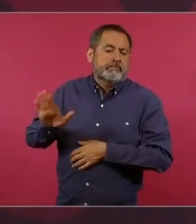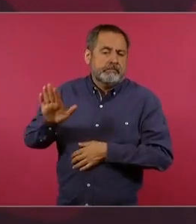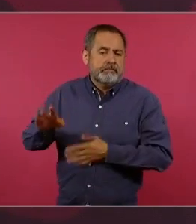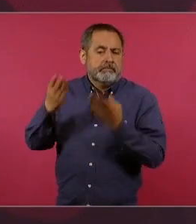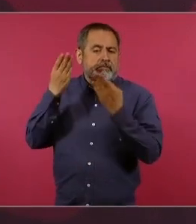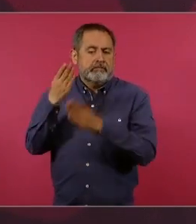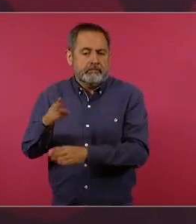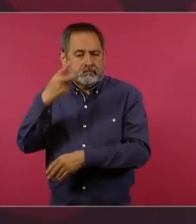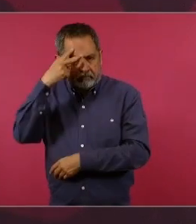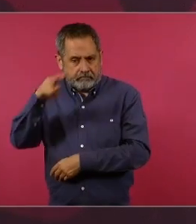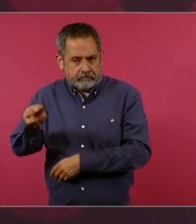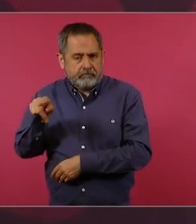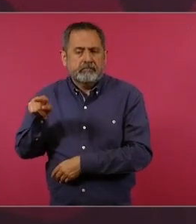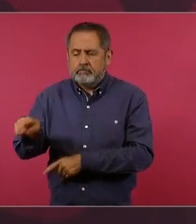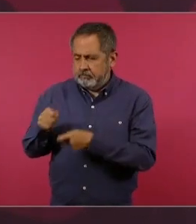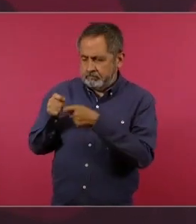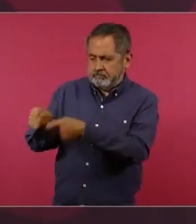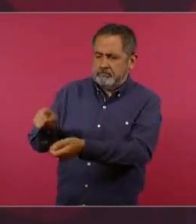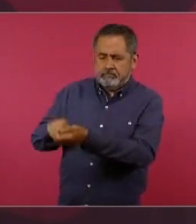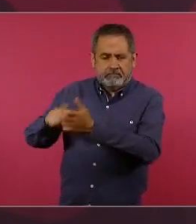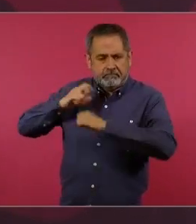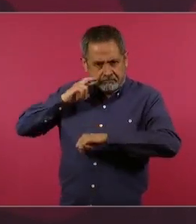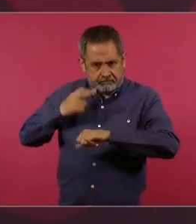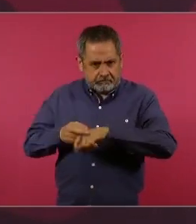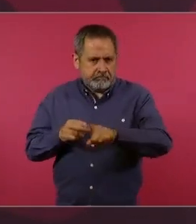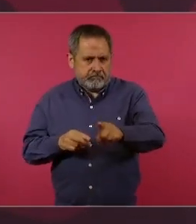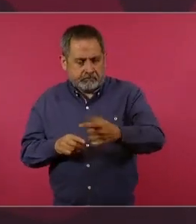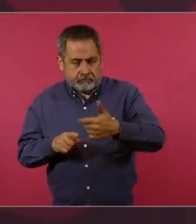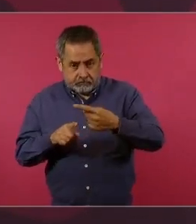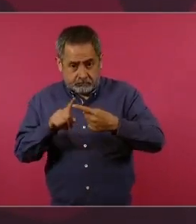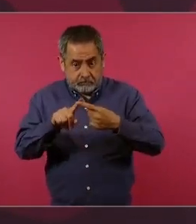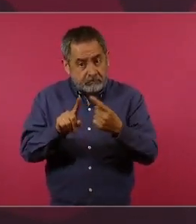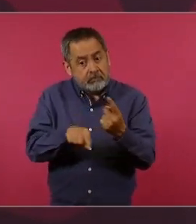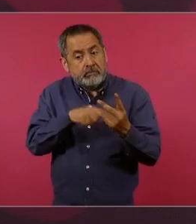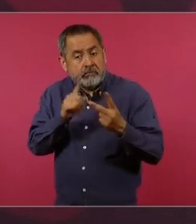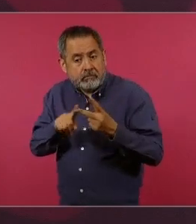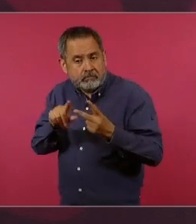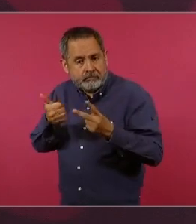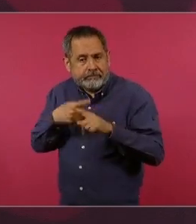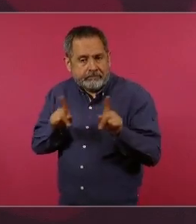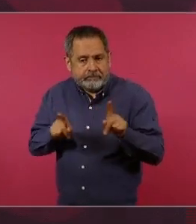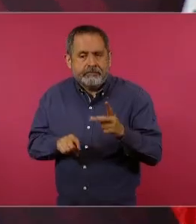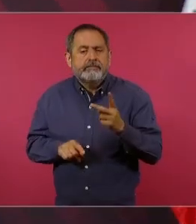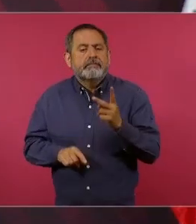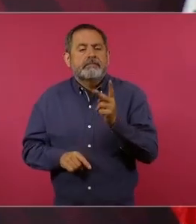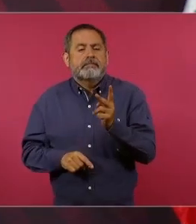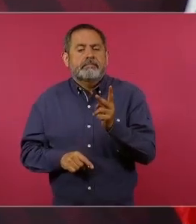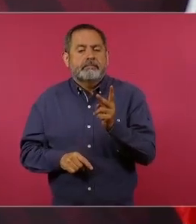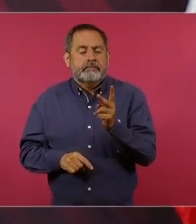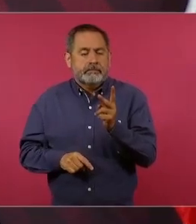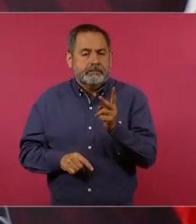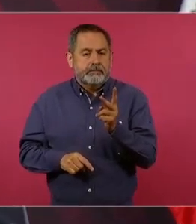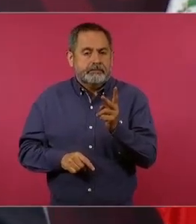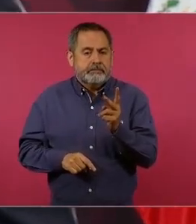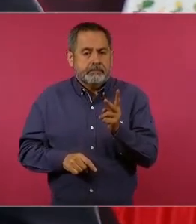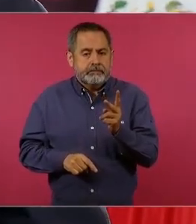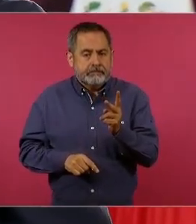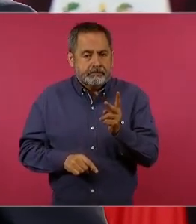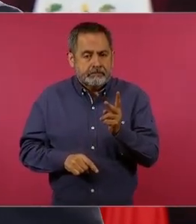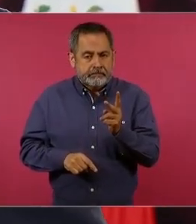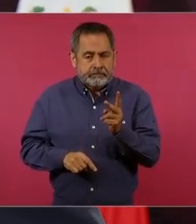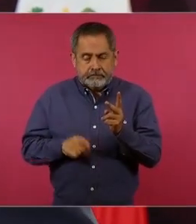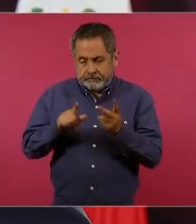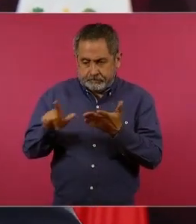México. Entonces, esa es una. Lo otro es que en